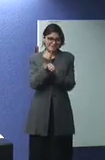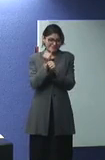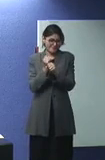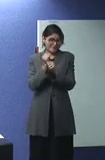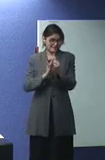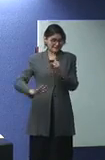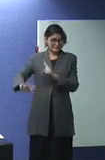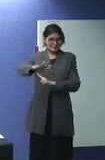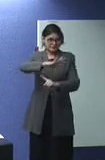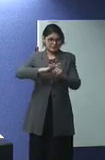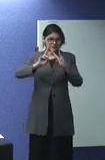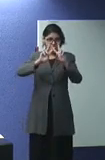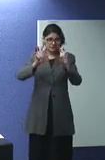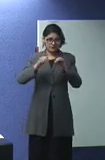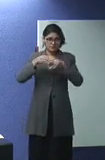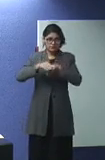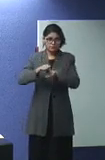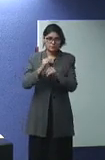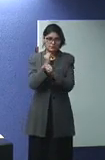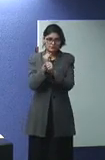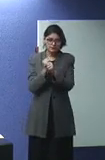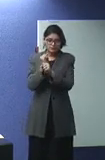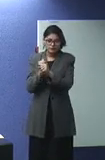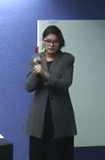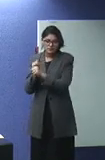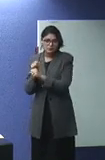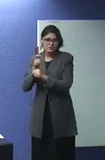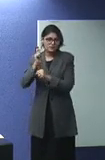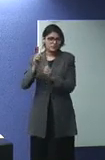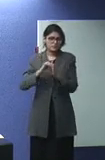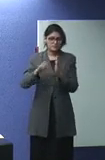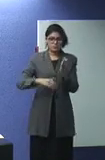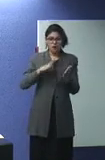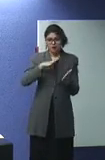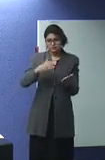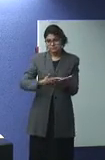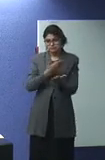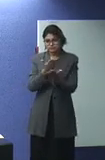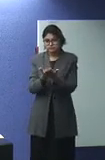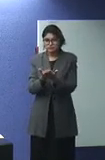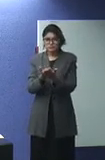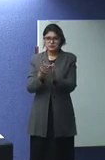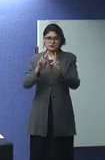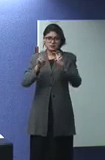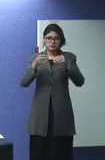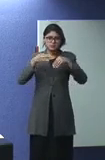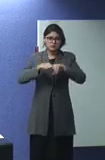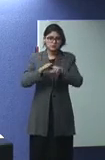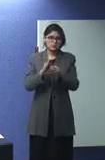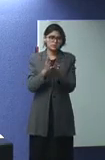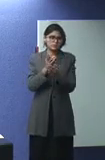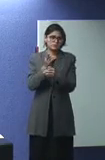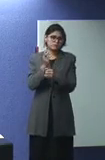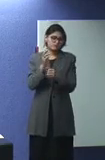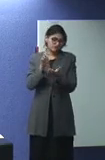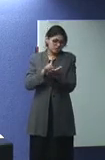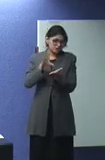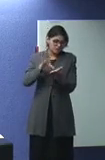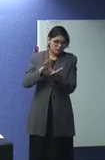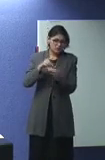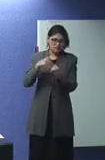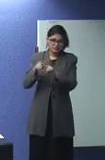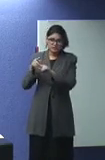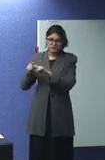Que justo me encontraba yo con que las propuestas para el estudio de las discapacidades eran desde una mirada externa, ¿no? Desde quizá